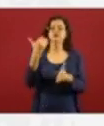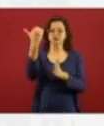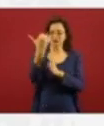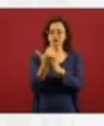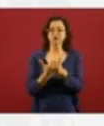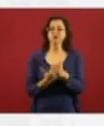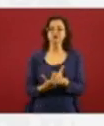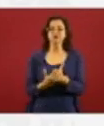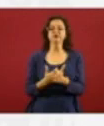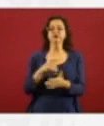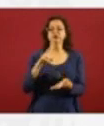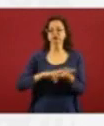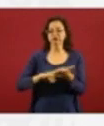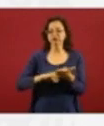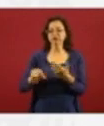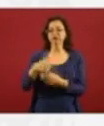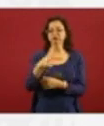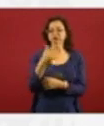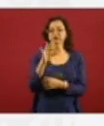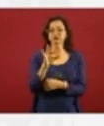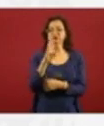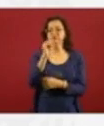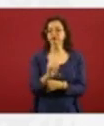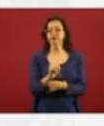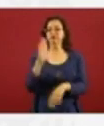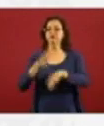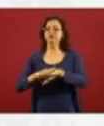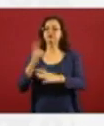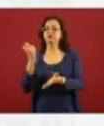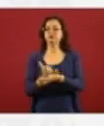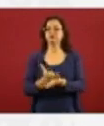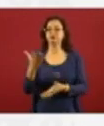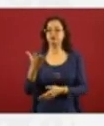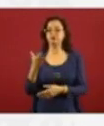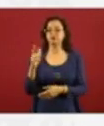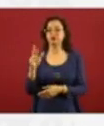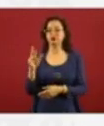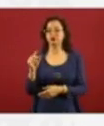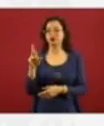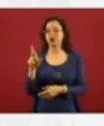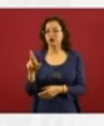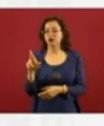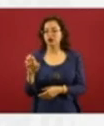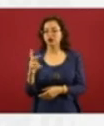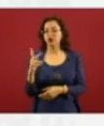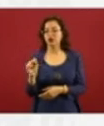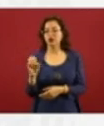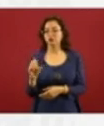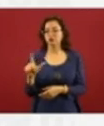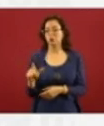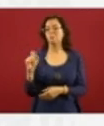litro de regular a 12 pesos 49 centavos. Y las más caras, Repsol a 20 pesos 29